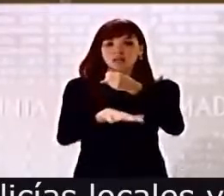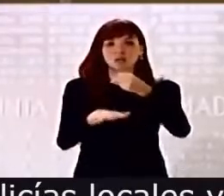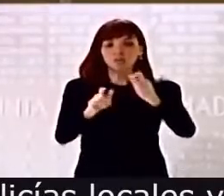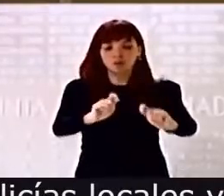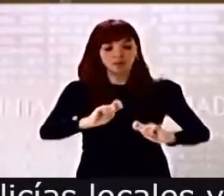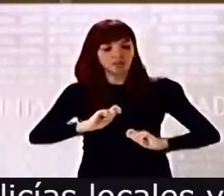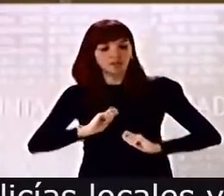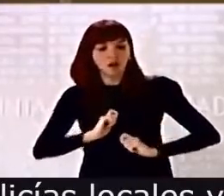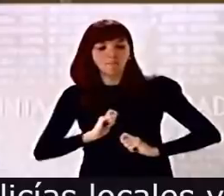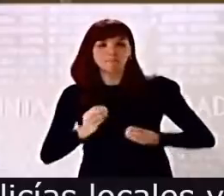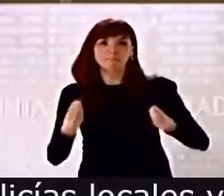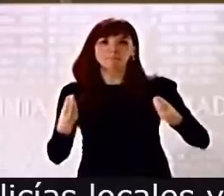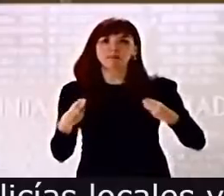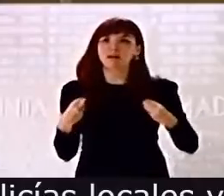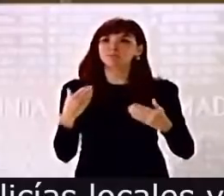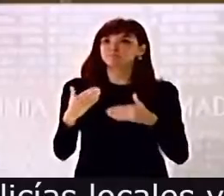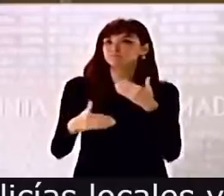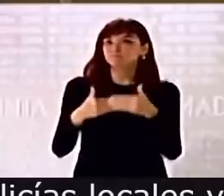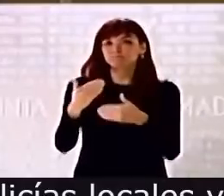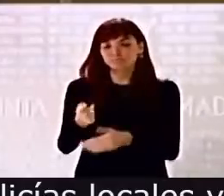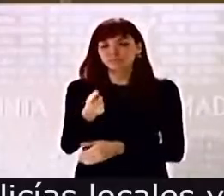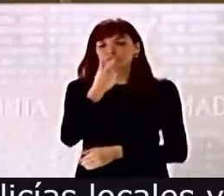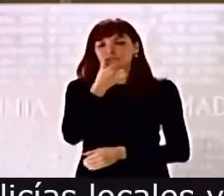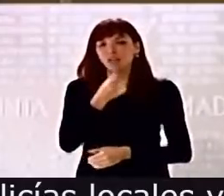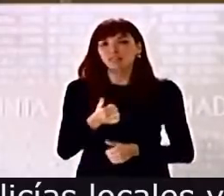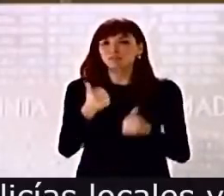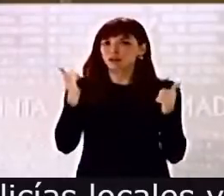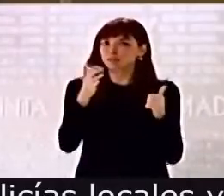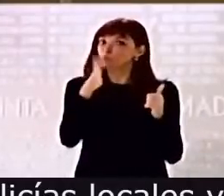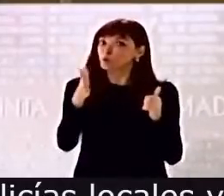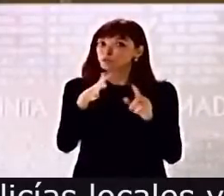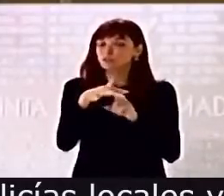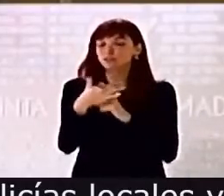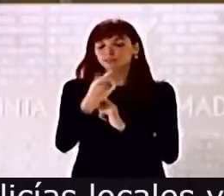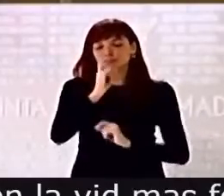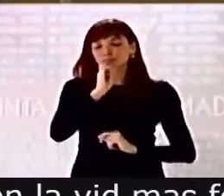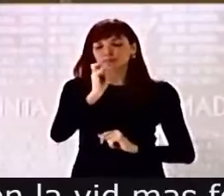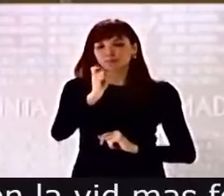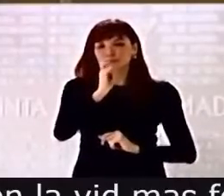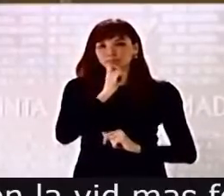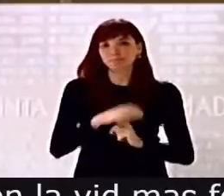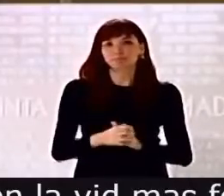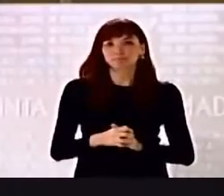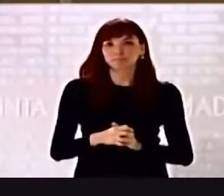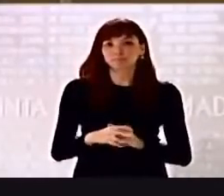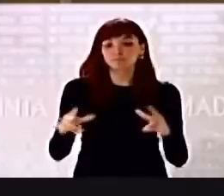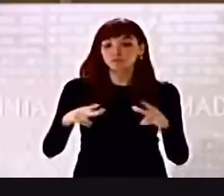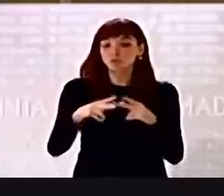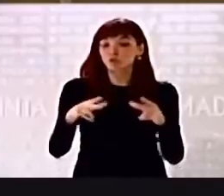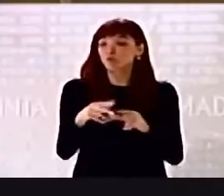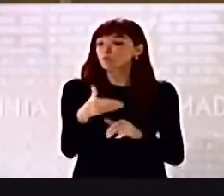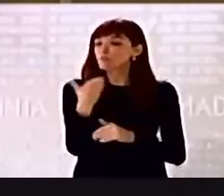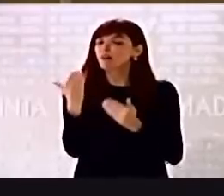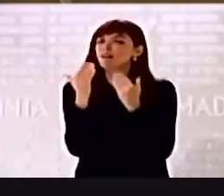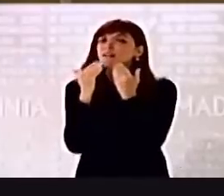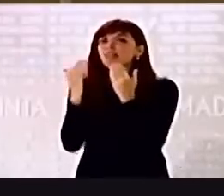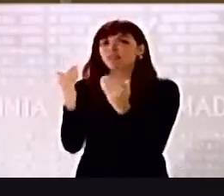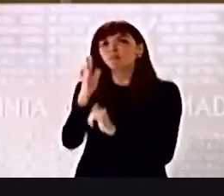vida mucho más fácil en estos momentos tan complicados. Le agradezco a la sociedad su